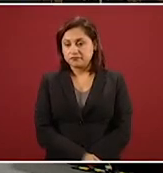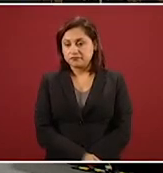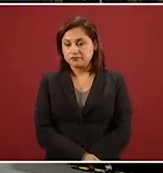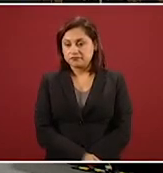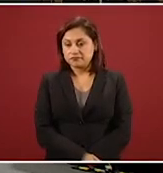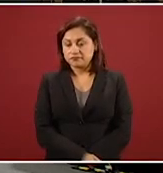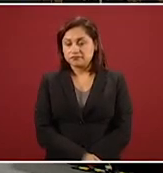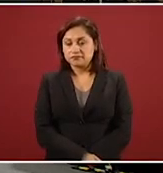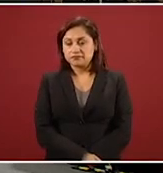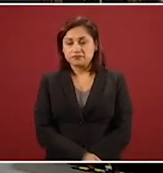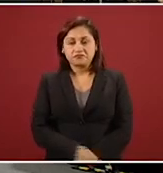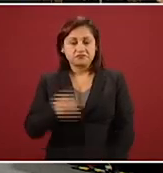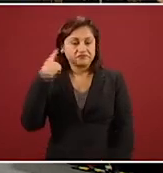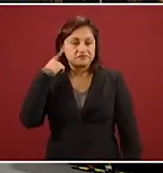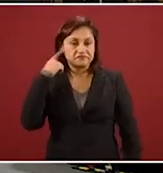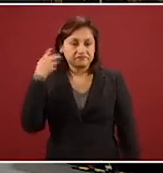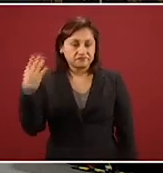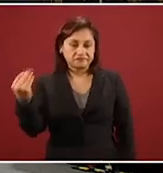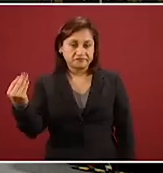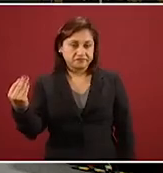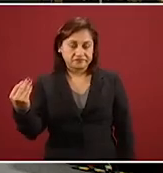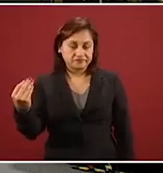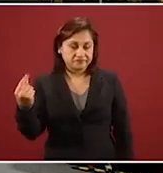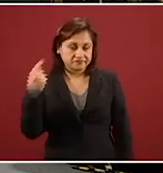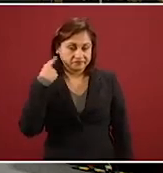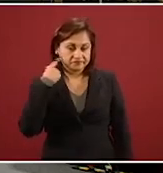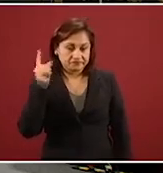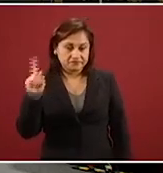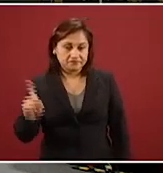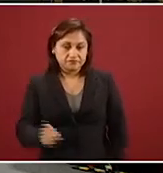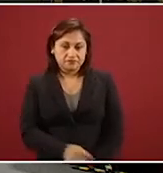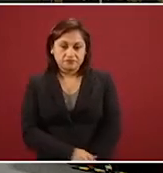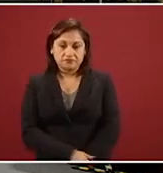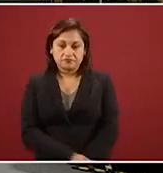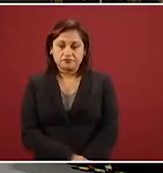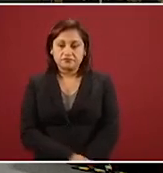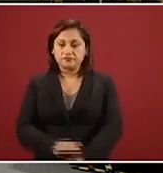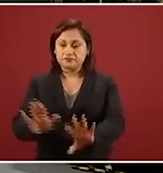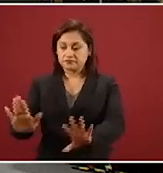no hincan ahí el diente para controlar, a ver, pero la liberación? No pasemos a eso,